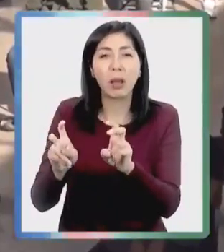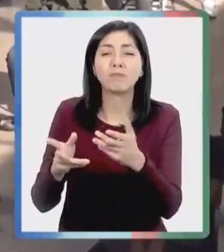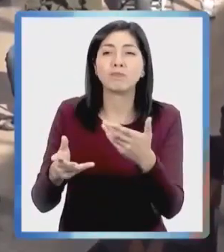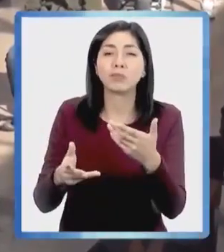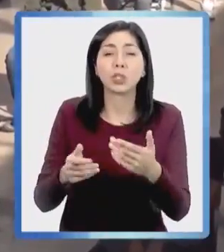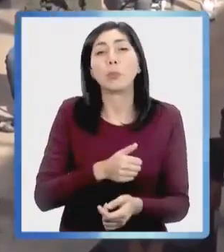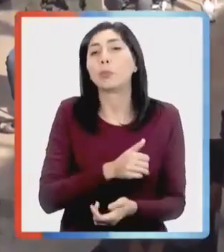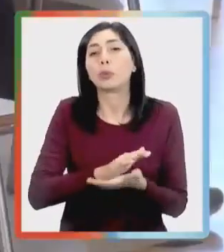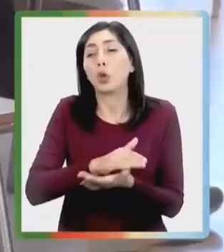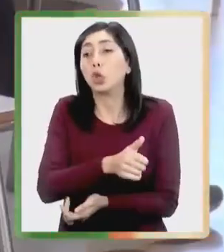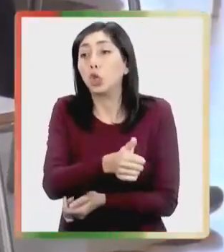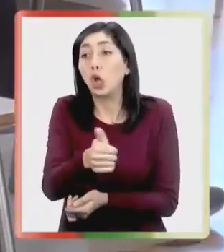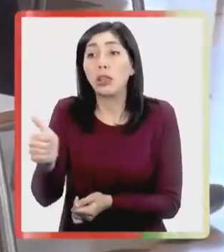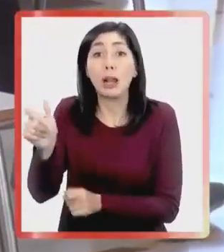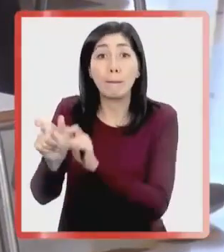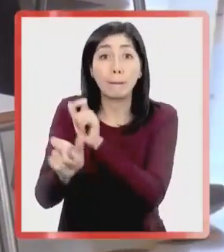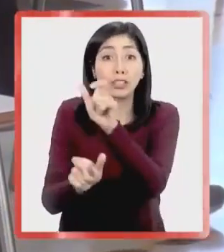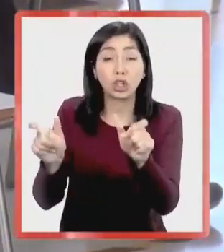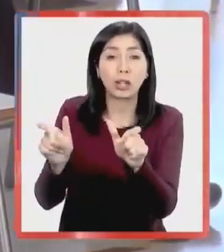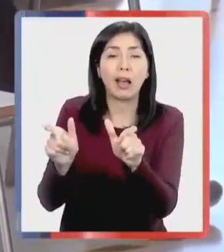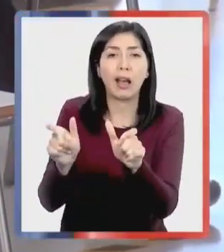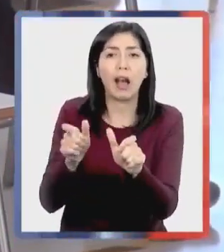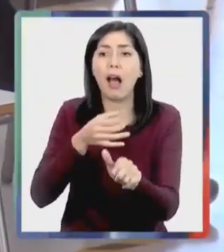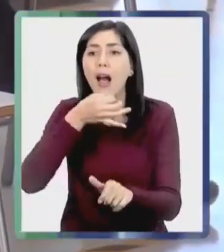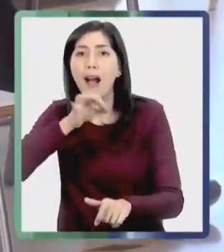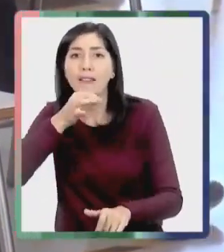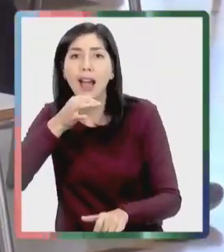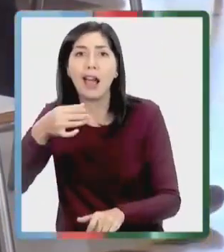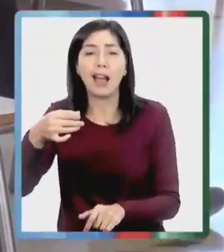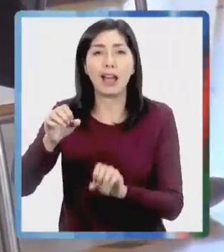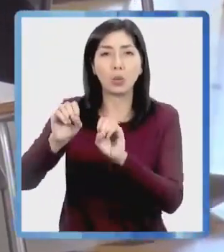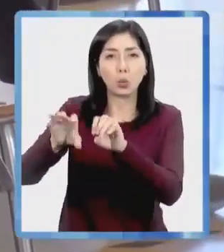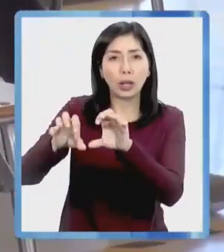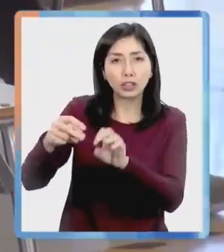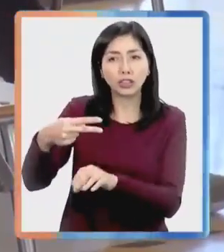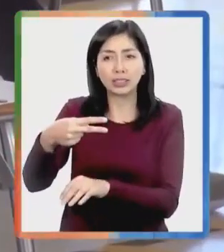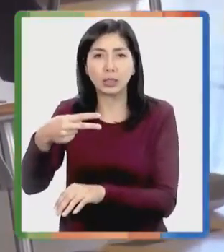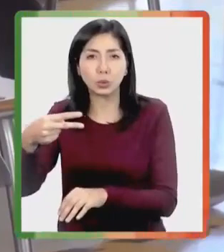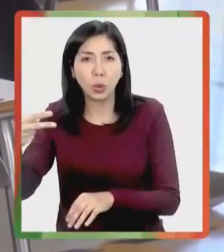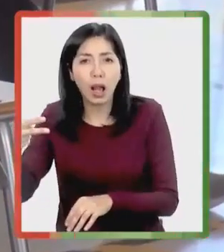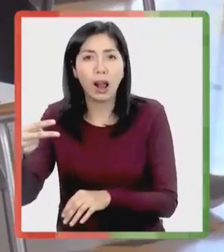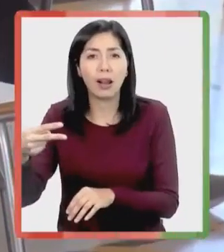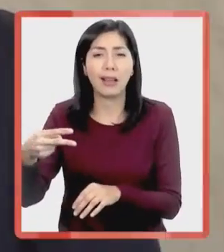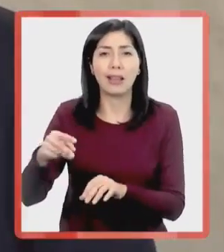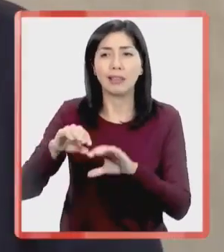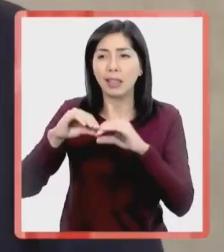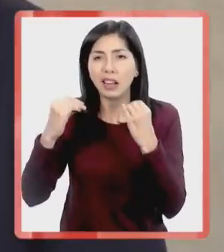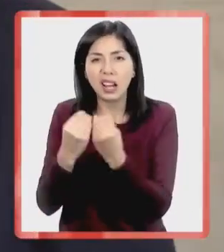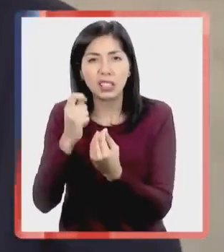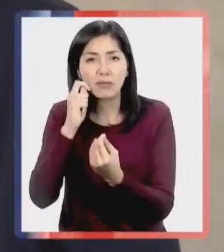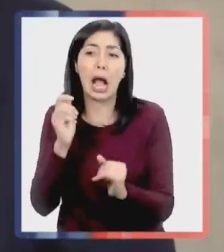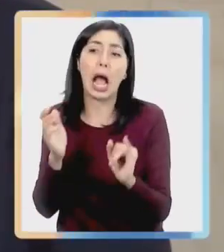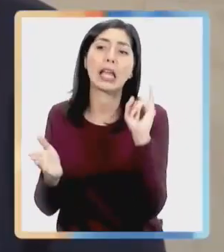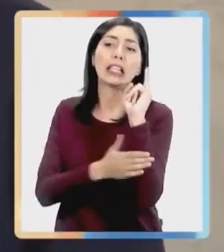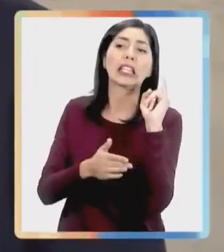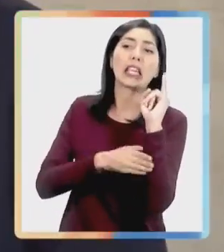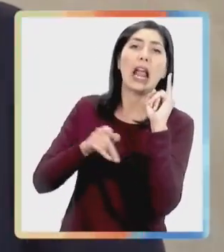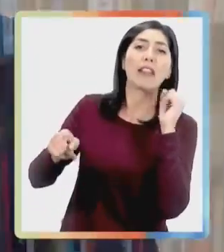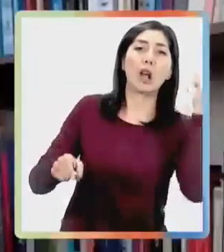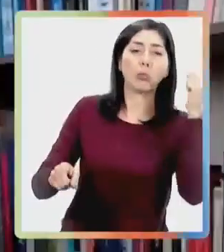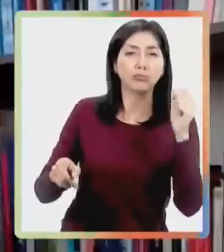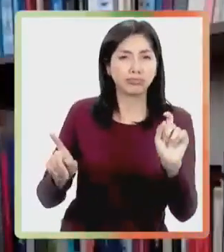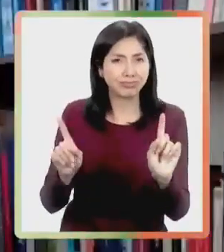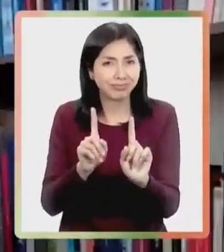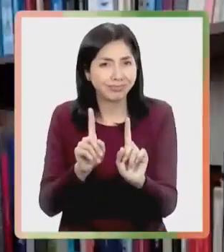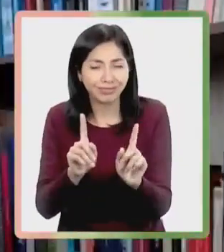política de que todos los que hablamos de educación sexual integral somos progre o somos de izquierda, y la verdad es que nada más lejos. Los que estamos